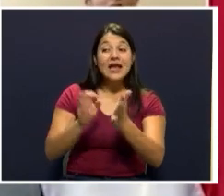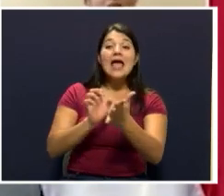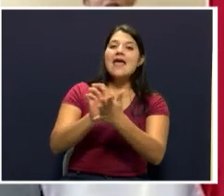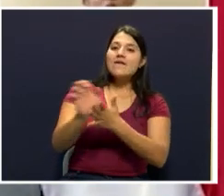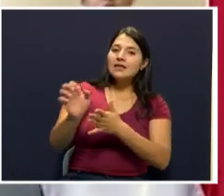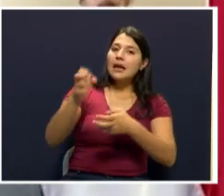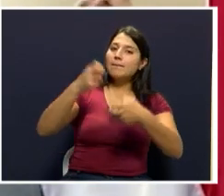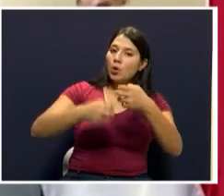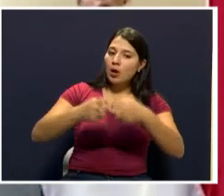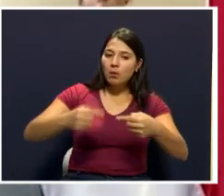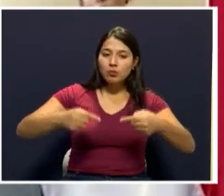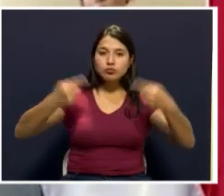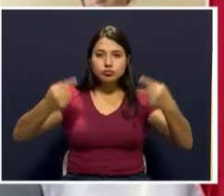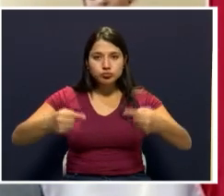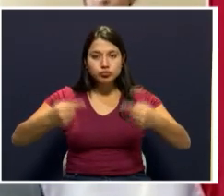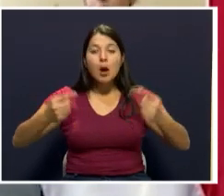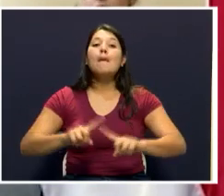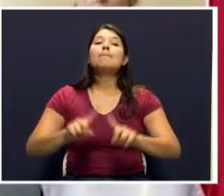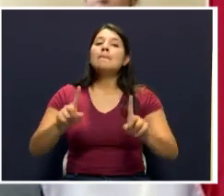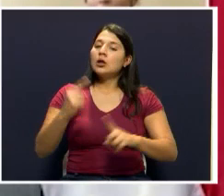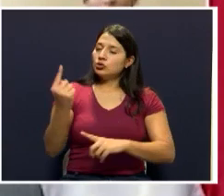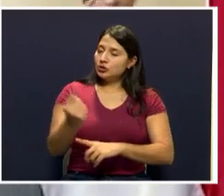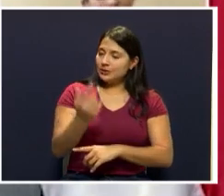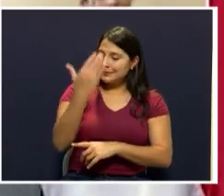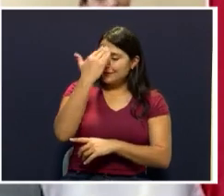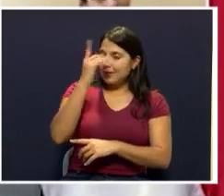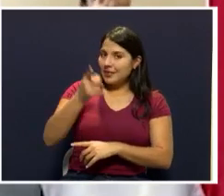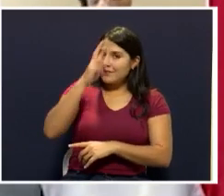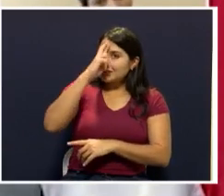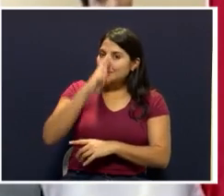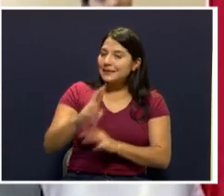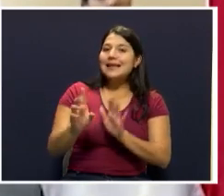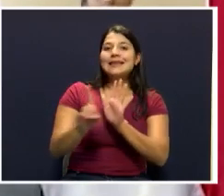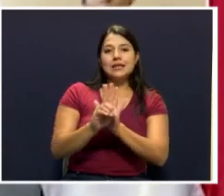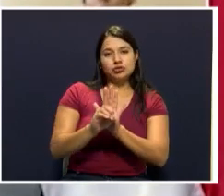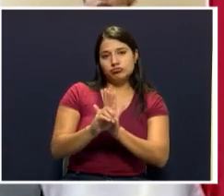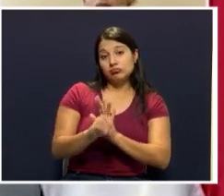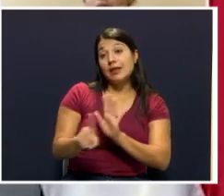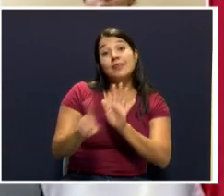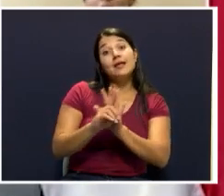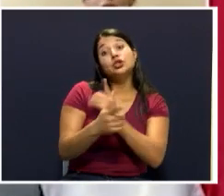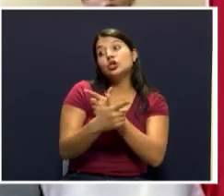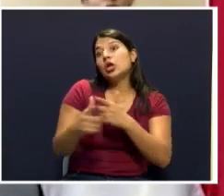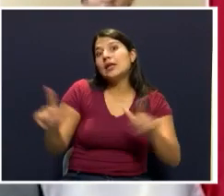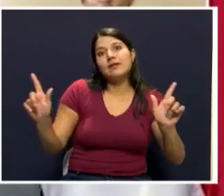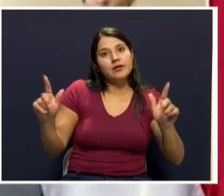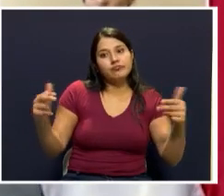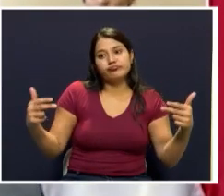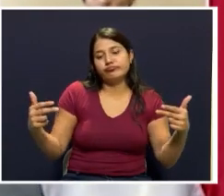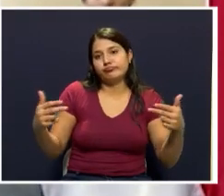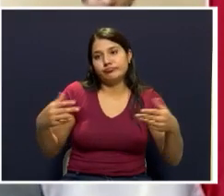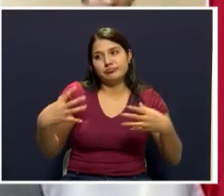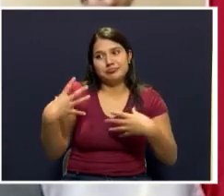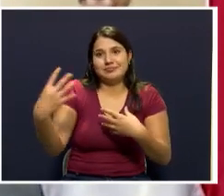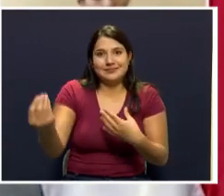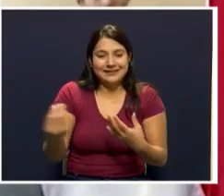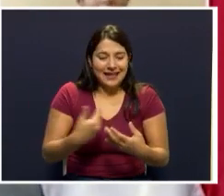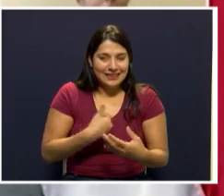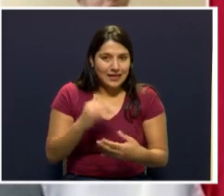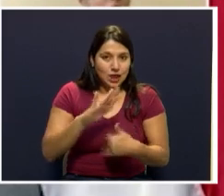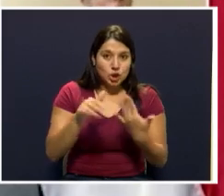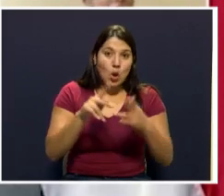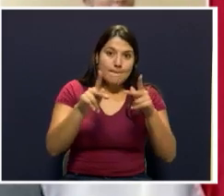las partes, siempre con la consigna de que hay que respetar los derechos, el derecho al libre tránsito que tiene todo ciudadano y bajo las circunstancias excepcionales